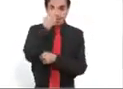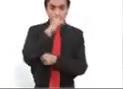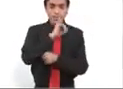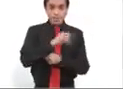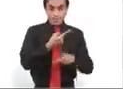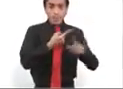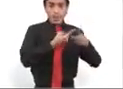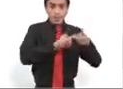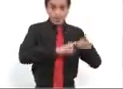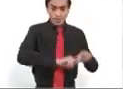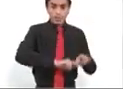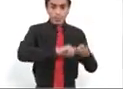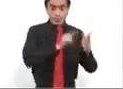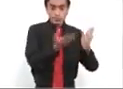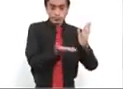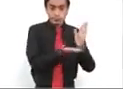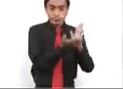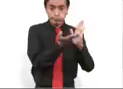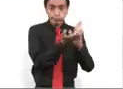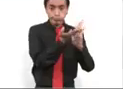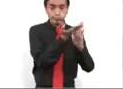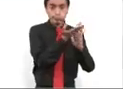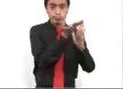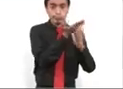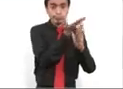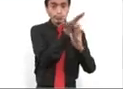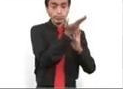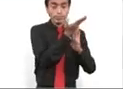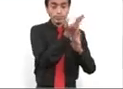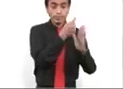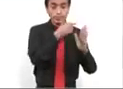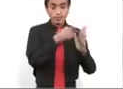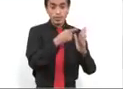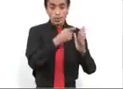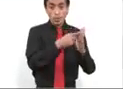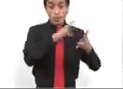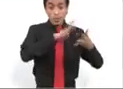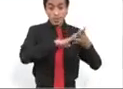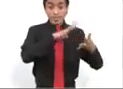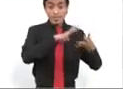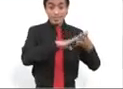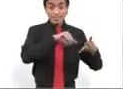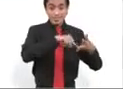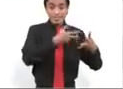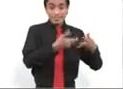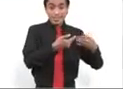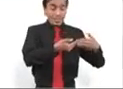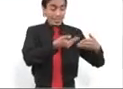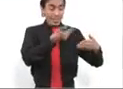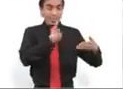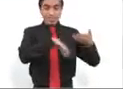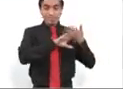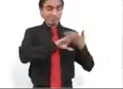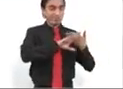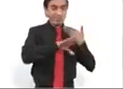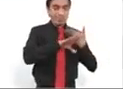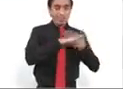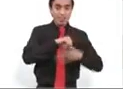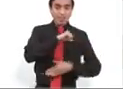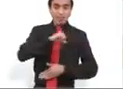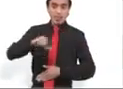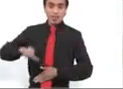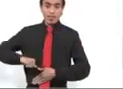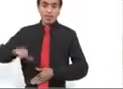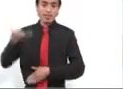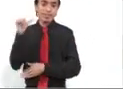los trabajos de construir una cárcel que había sido rechazada en Álvaro Obregón. Y